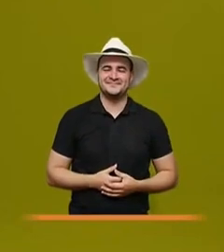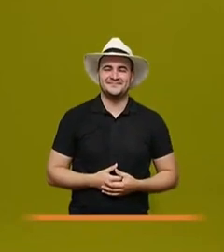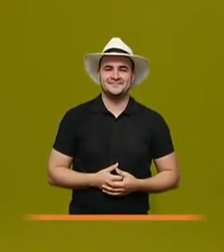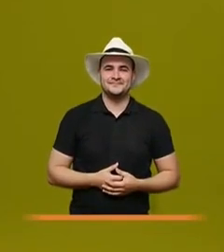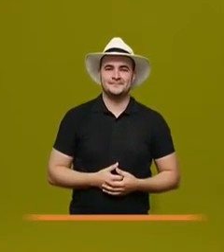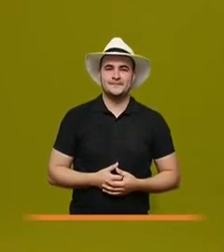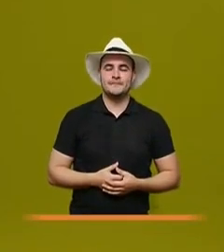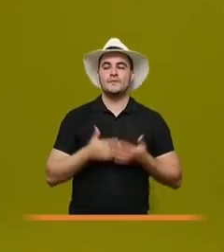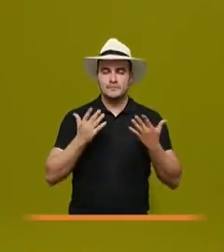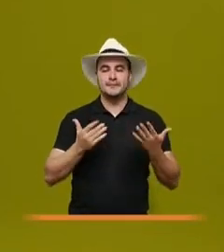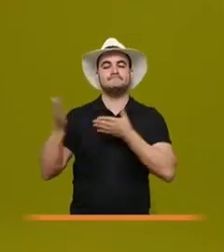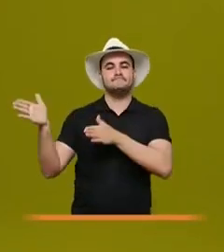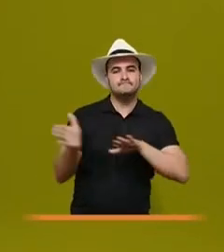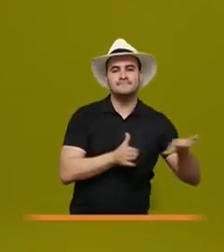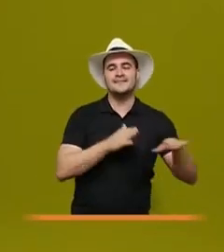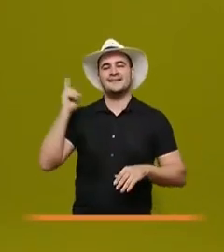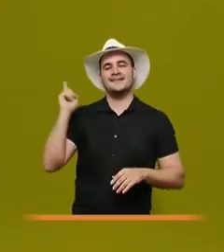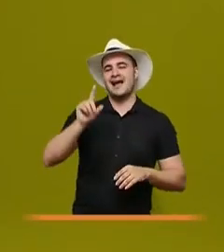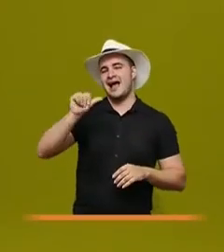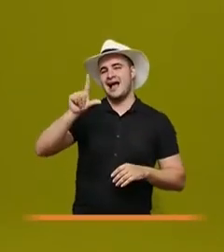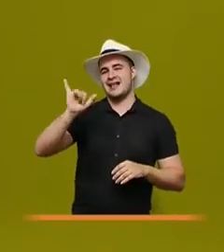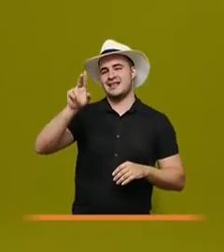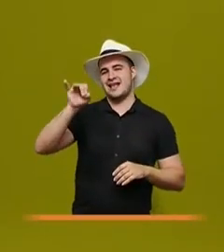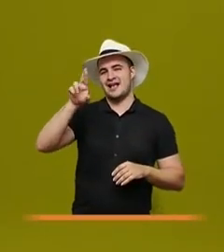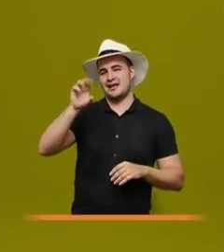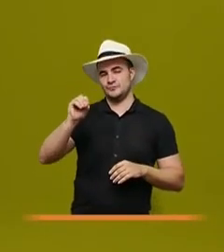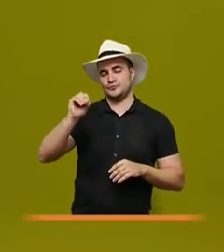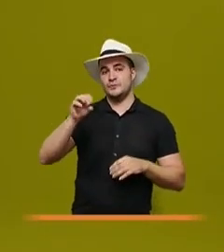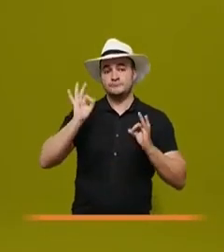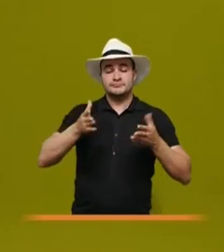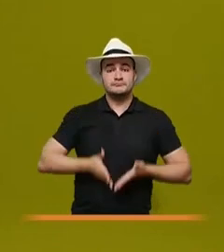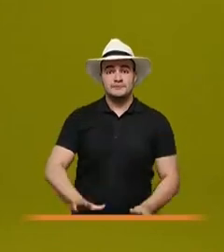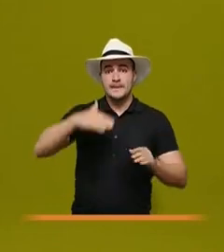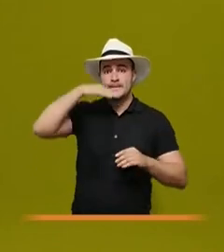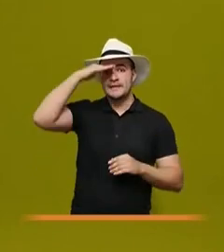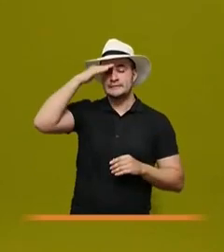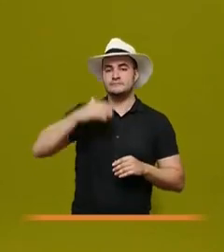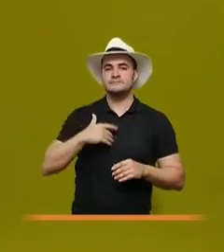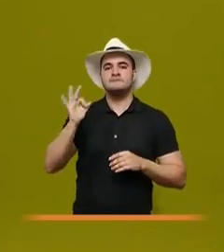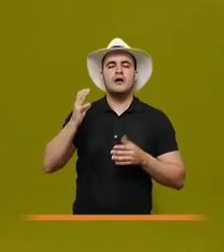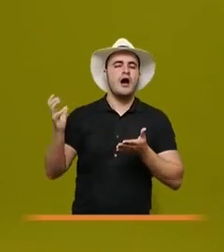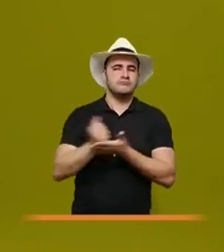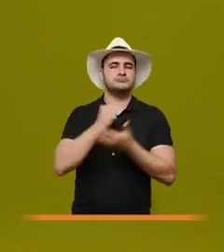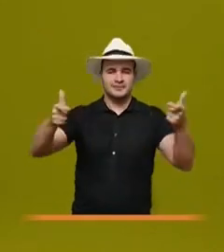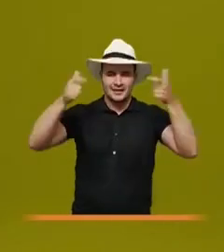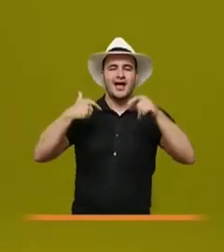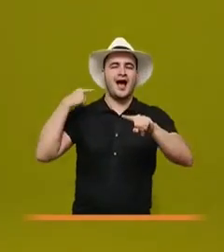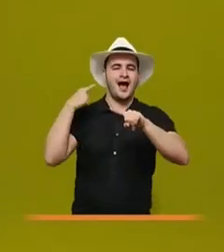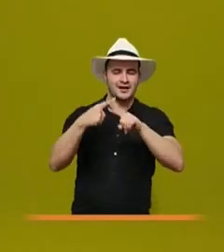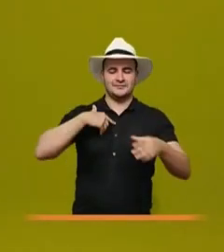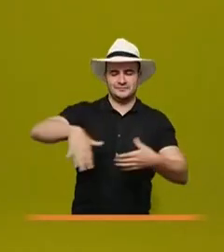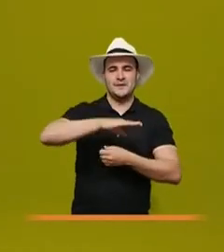ahora vamos con alejandro marín lopera cocoliso nació en medellín ha sido rey del festival nacional de la trova